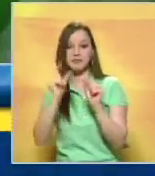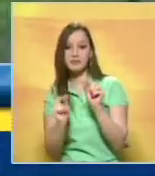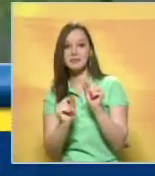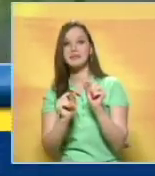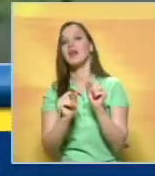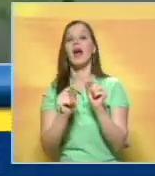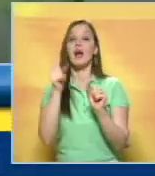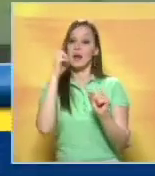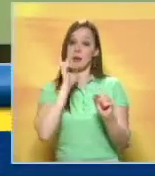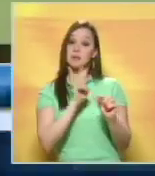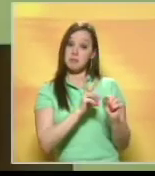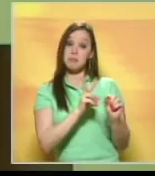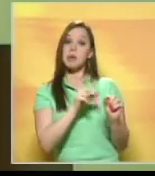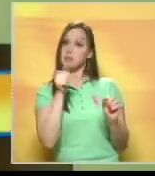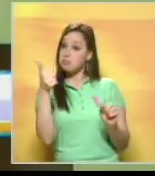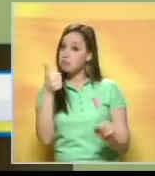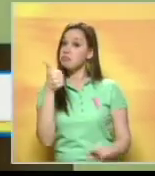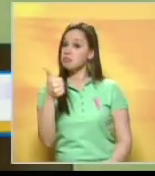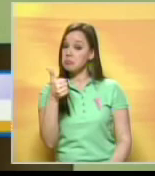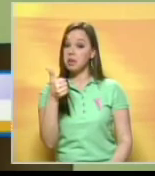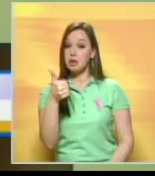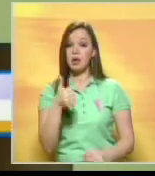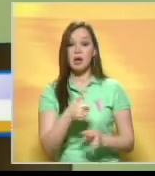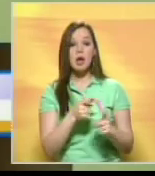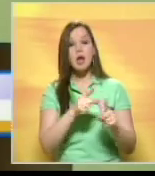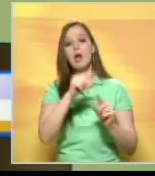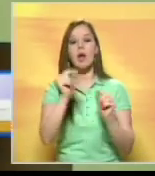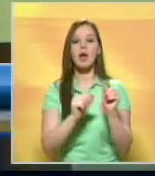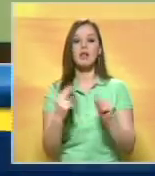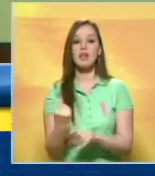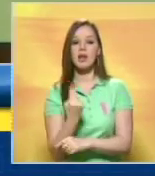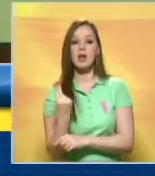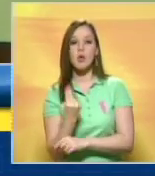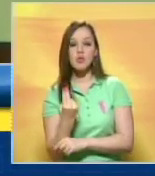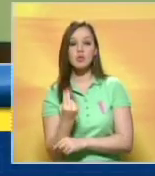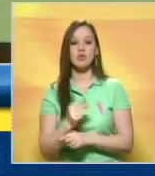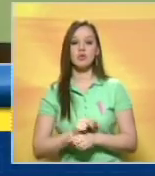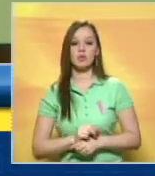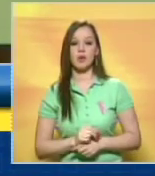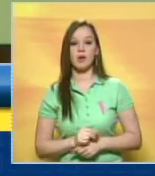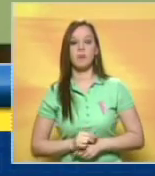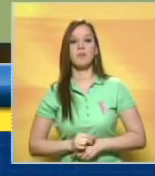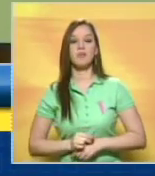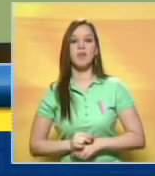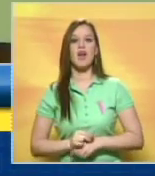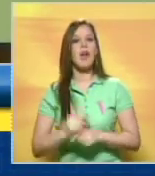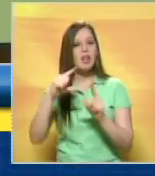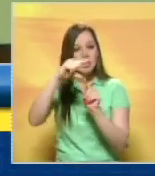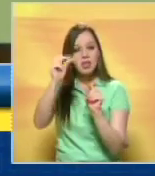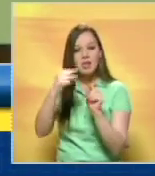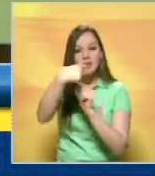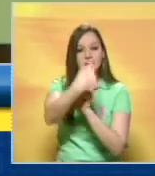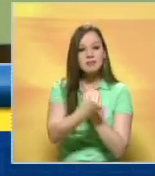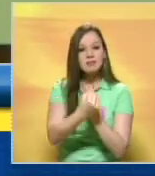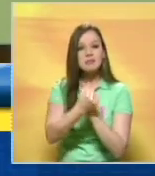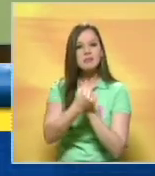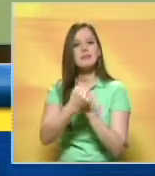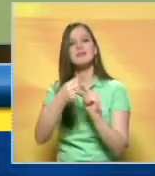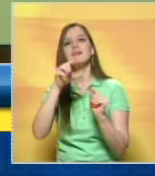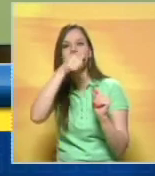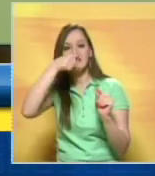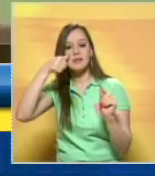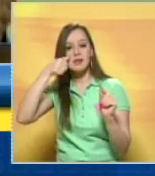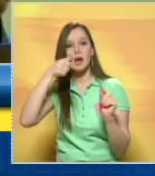ojos su iniciativa sobre la utilización medicinal y terapéutica de la marihuana.